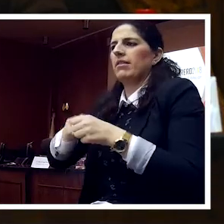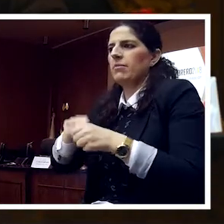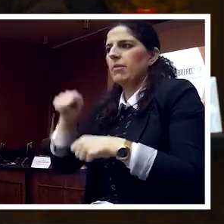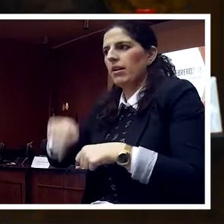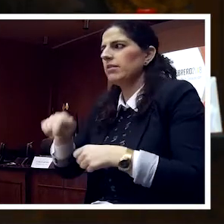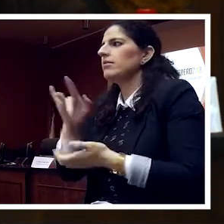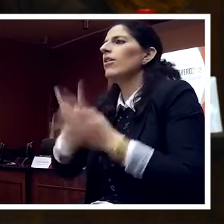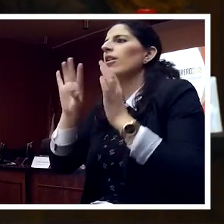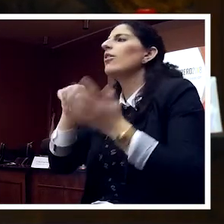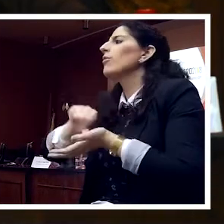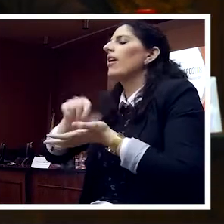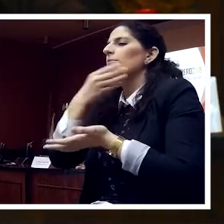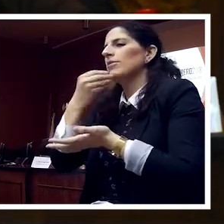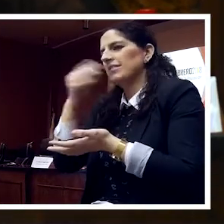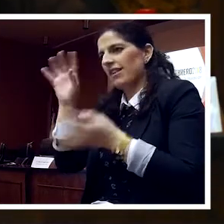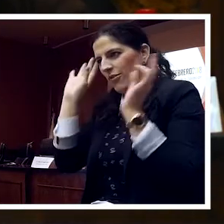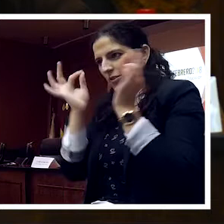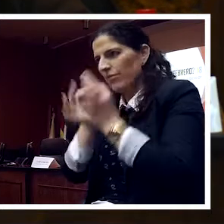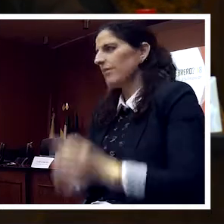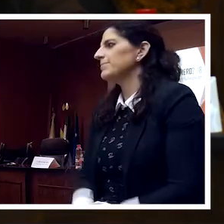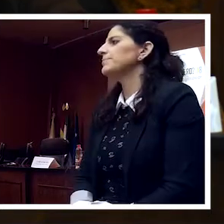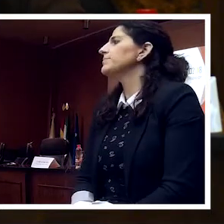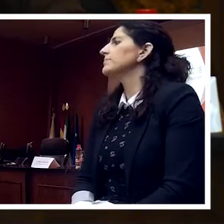ustedes en esta ciudad tan, tan maravillosa.